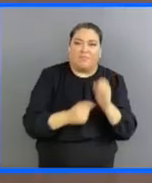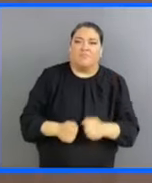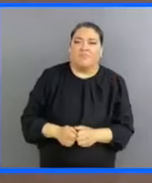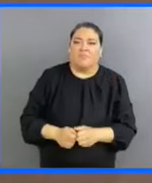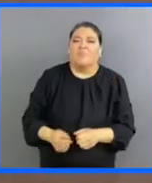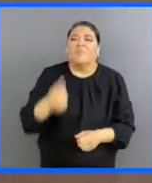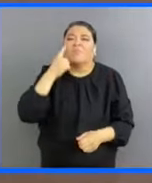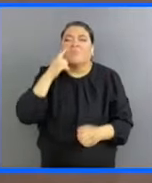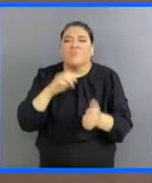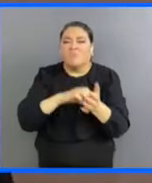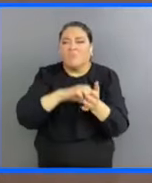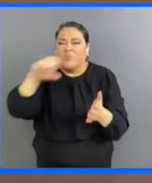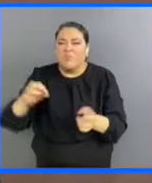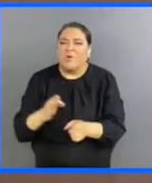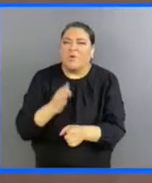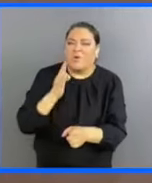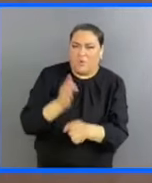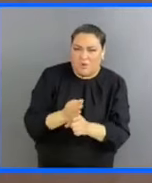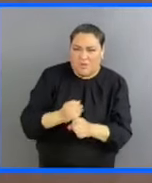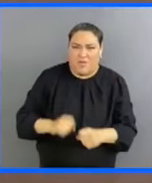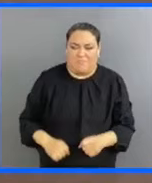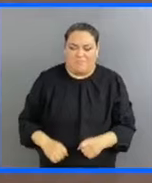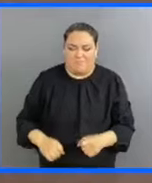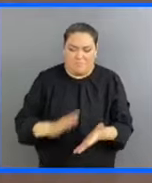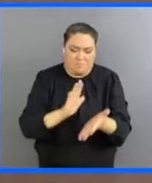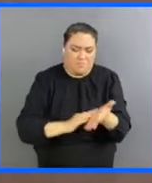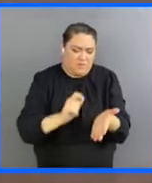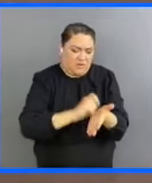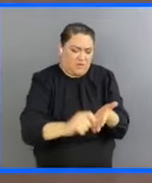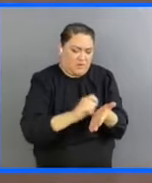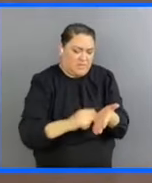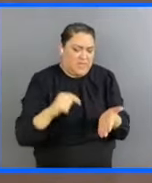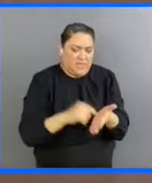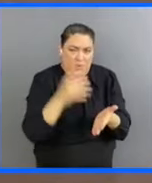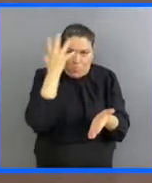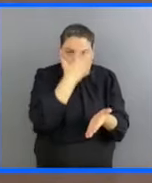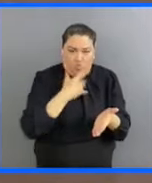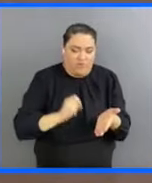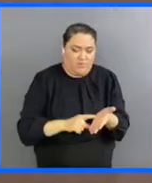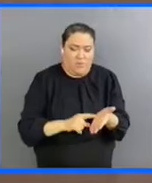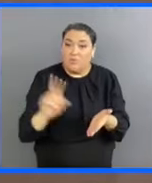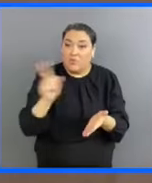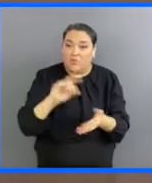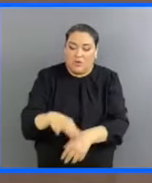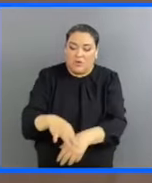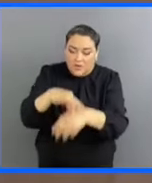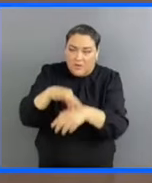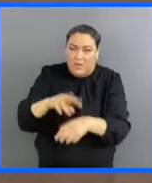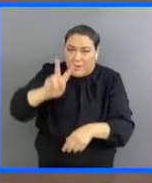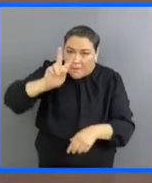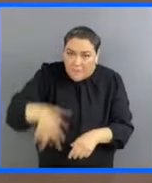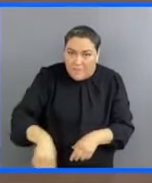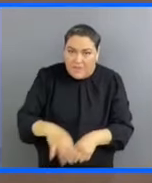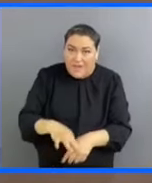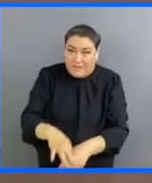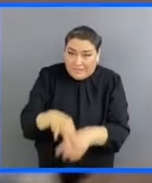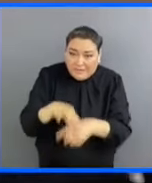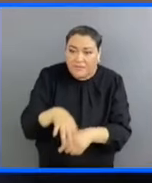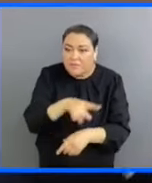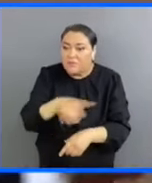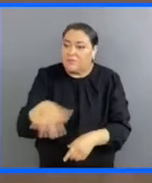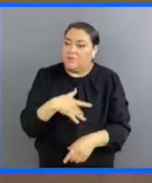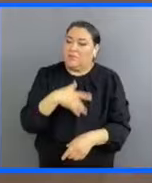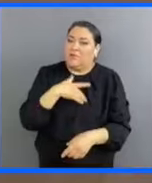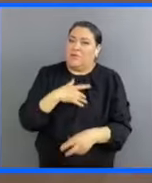el papel, sino que en la realidad se vea y se transmite este reconocimiento a los derechos humanos y la